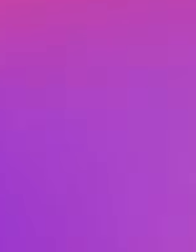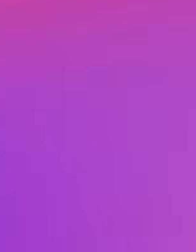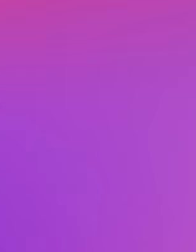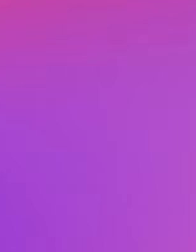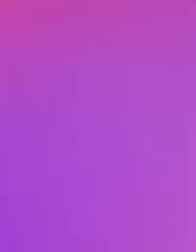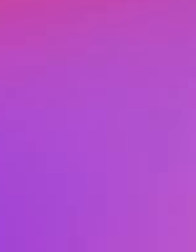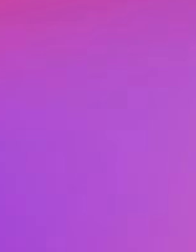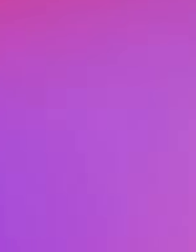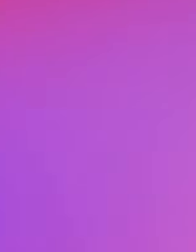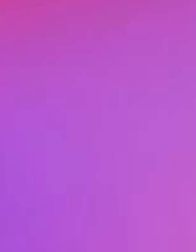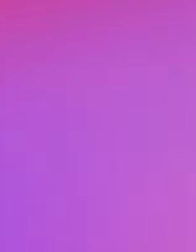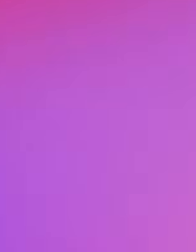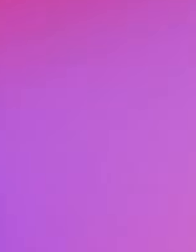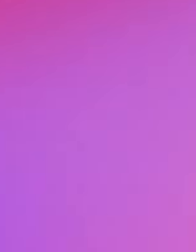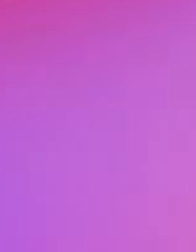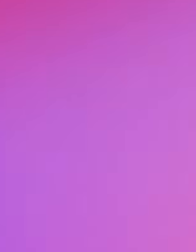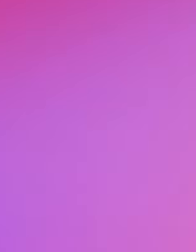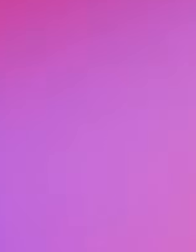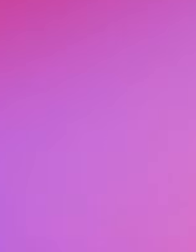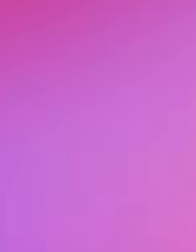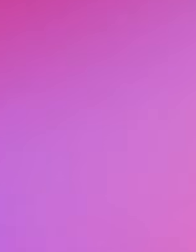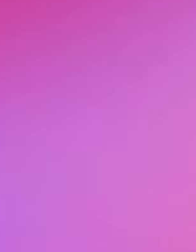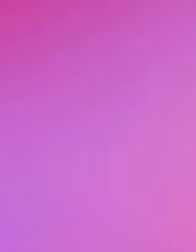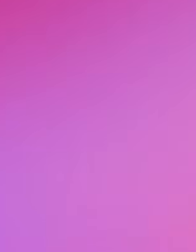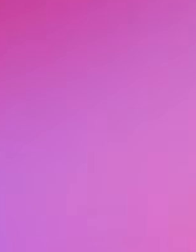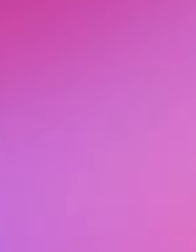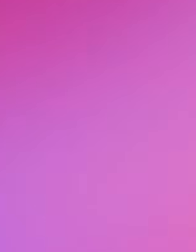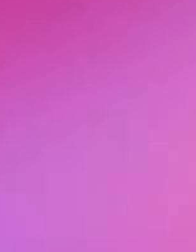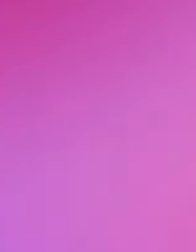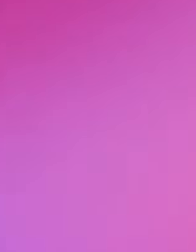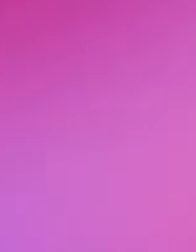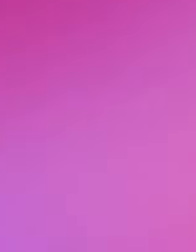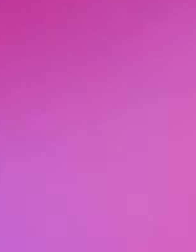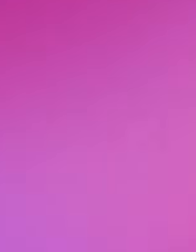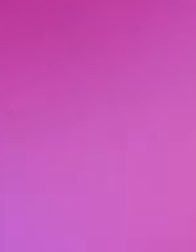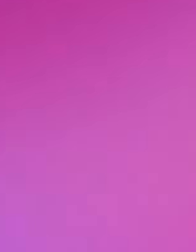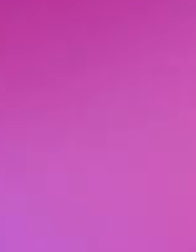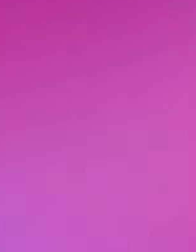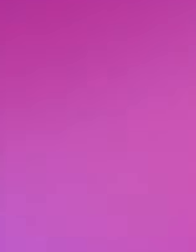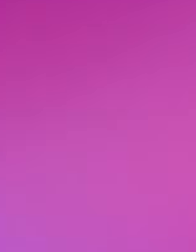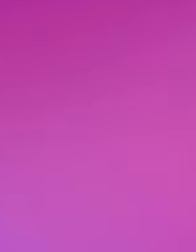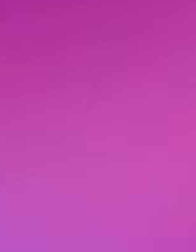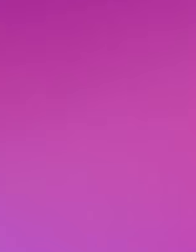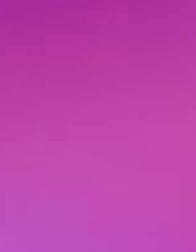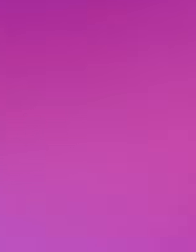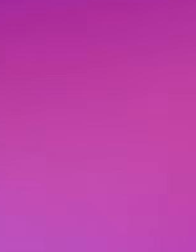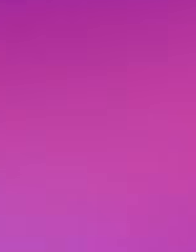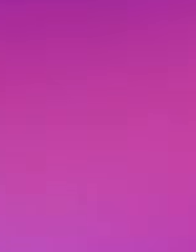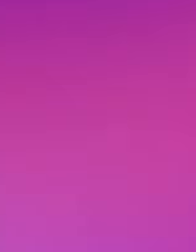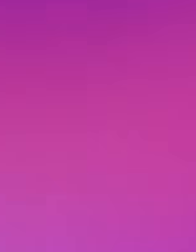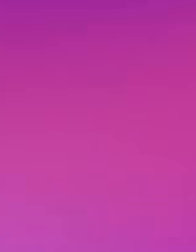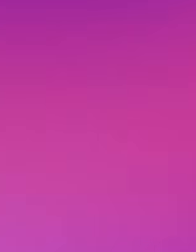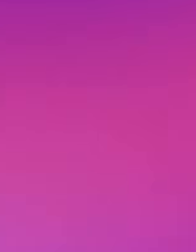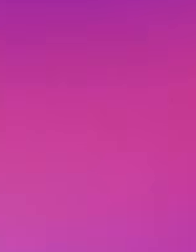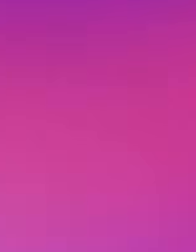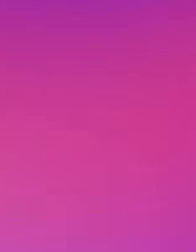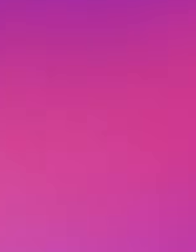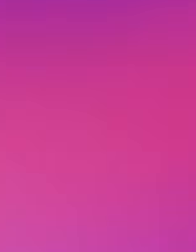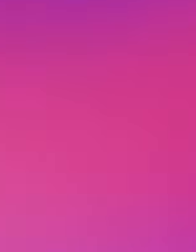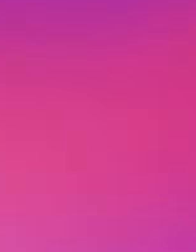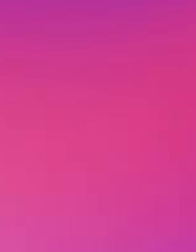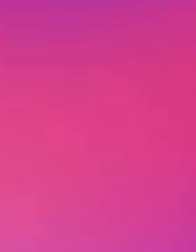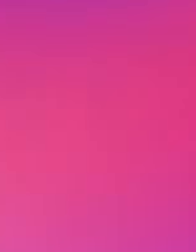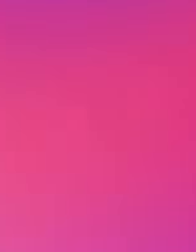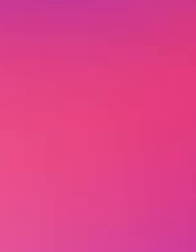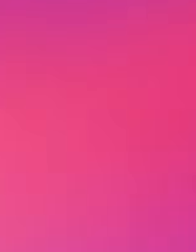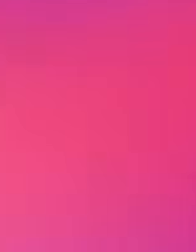Si tienes dudas o necesitas ayuda, llama al Centro de Apoyo Pedagógico a Distancia. El número de teléfono para secundaria